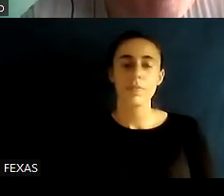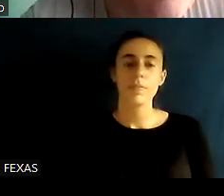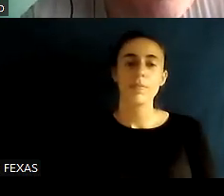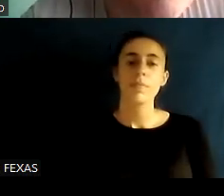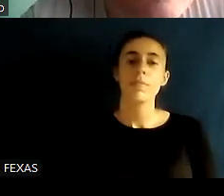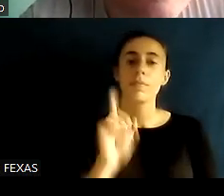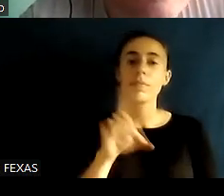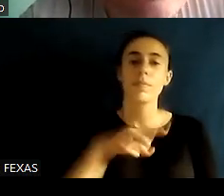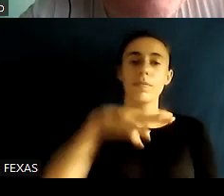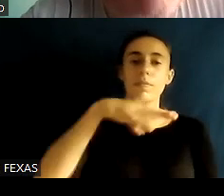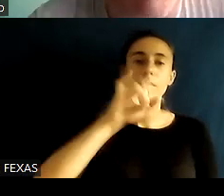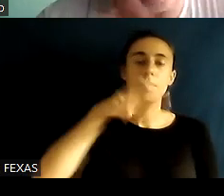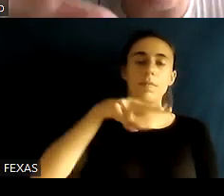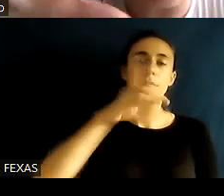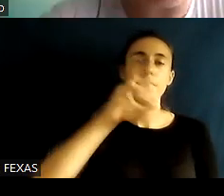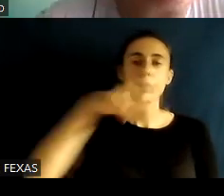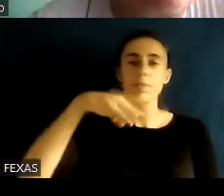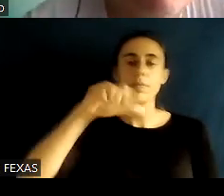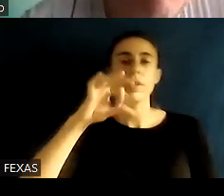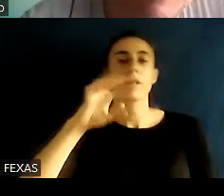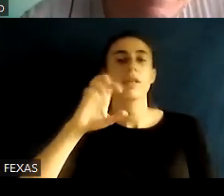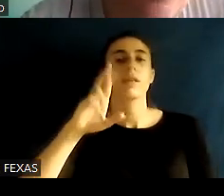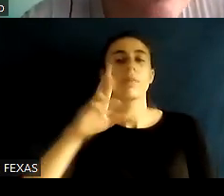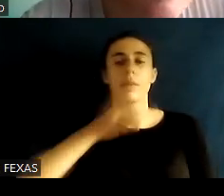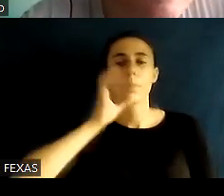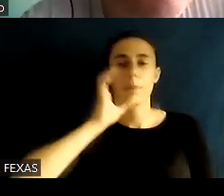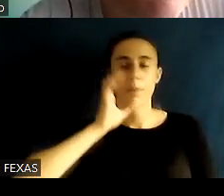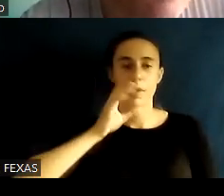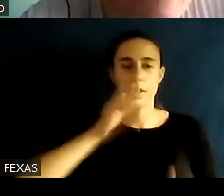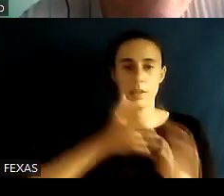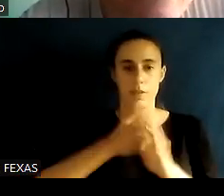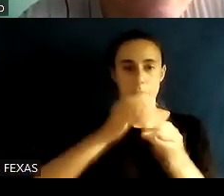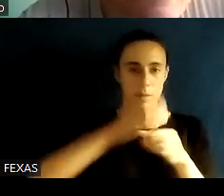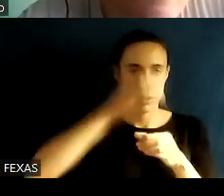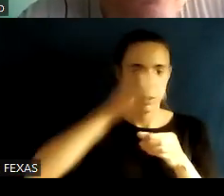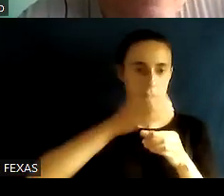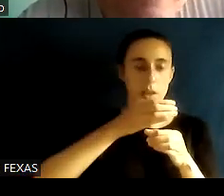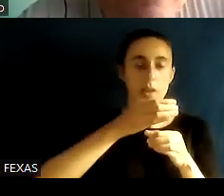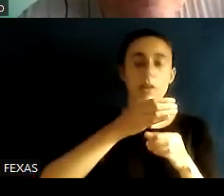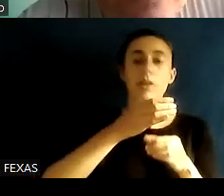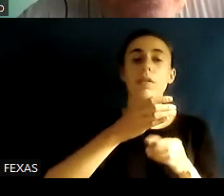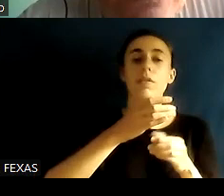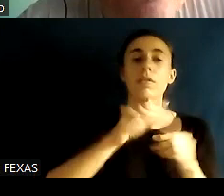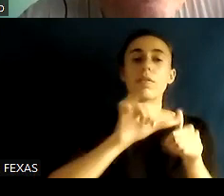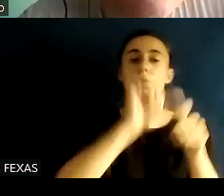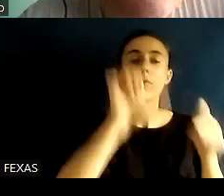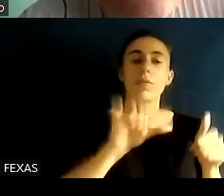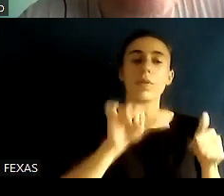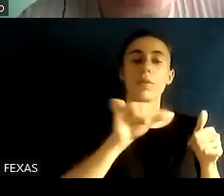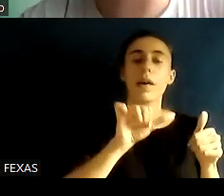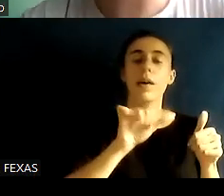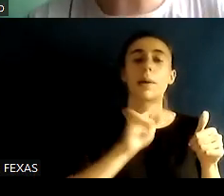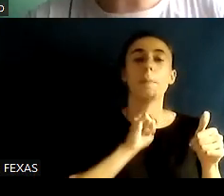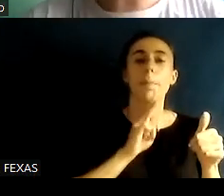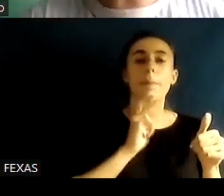los MindMaster bebibles en bote. Tenemos la fórmula Green con extracto de clorofila, con un